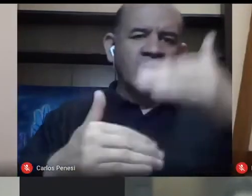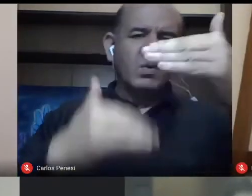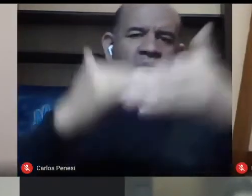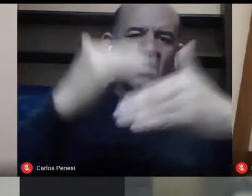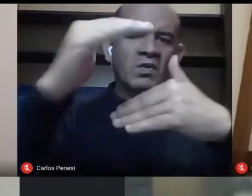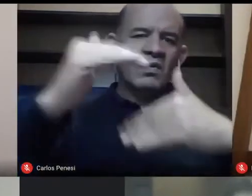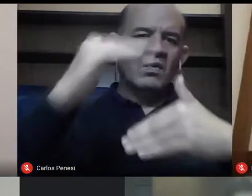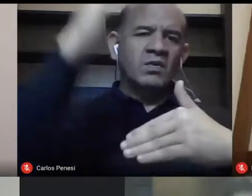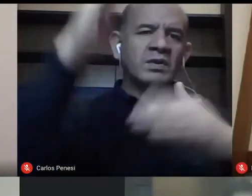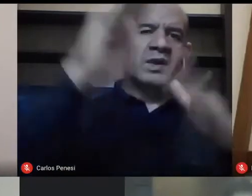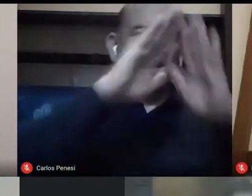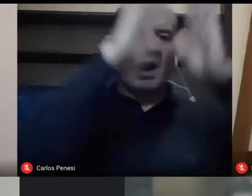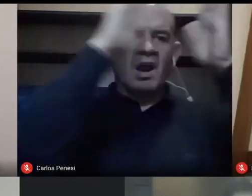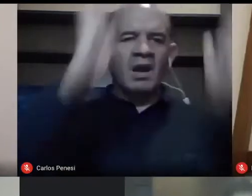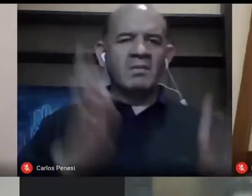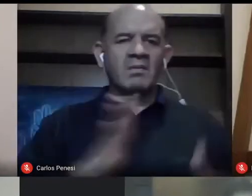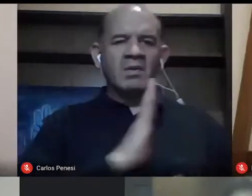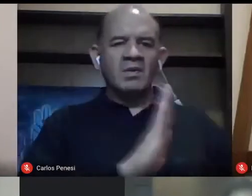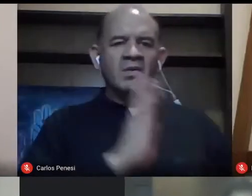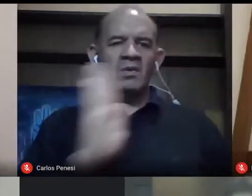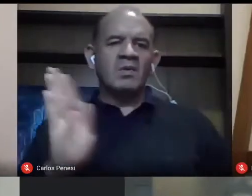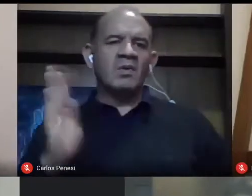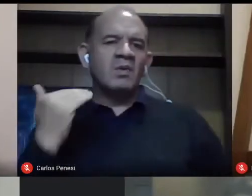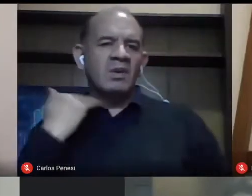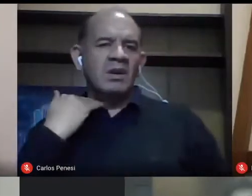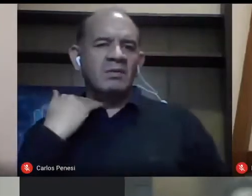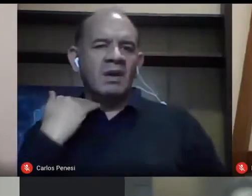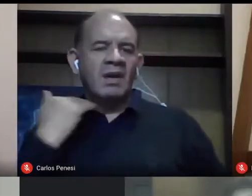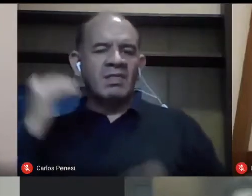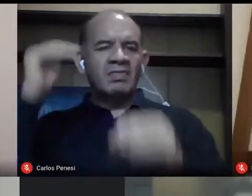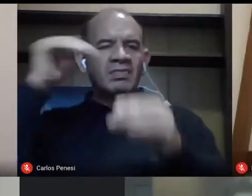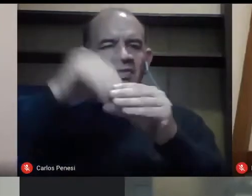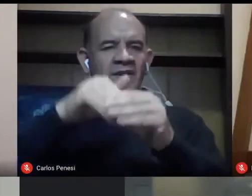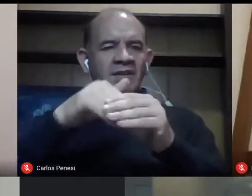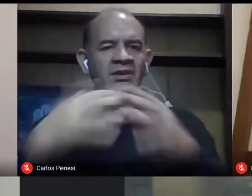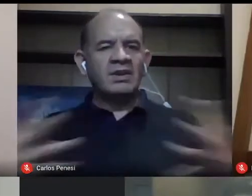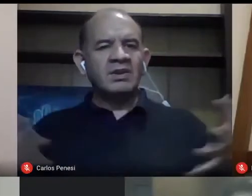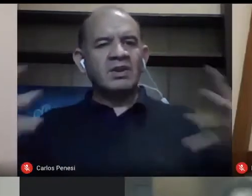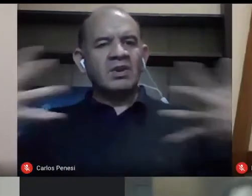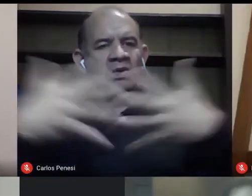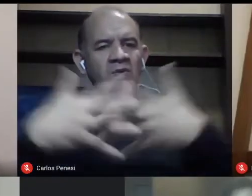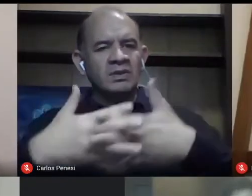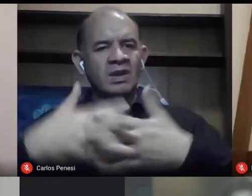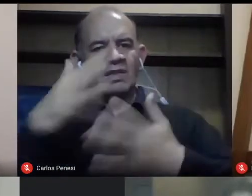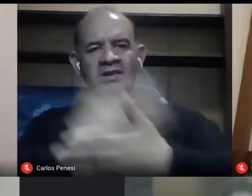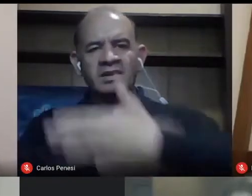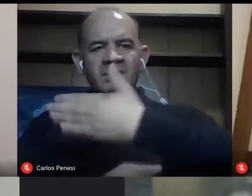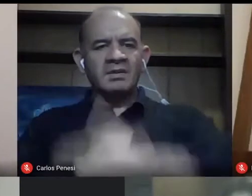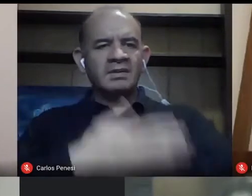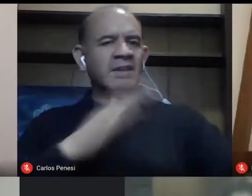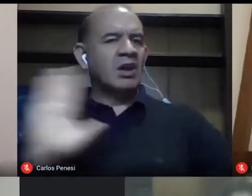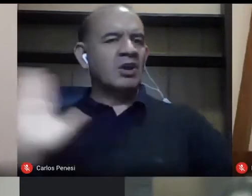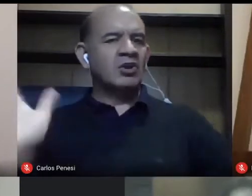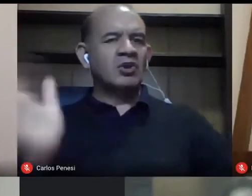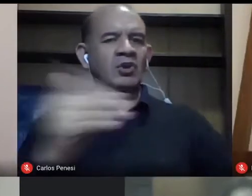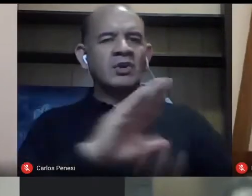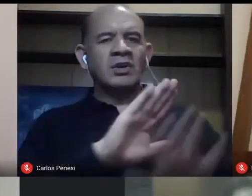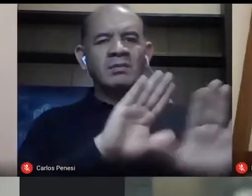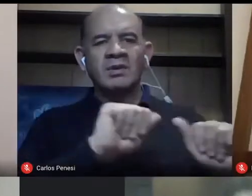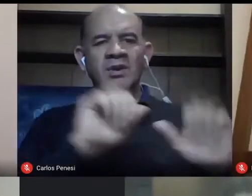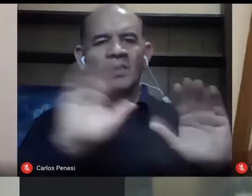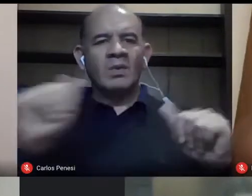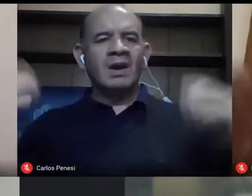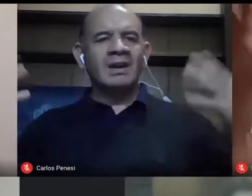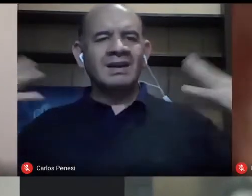la biblioteca sea inclusiva de las discapacidades en líneas generales,